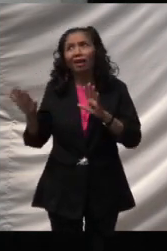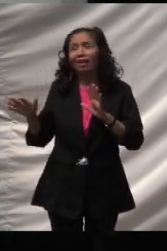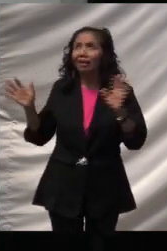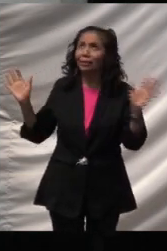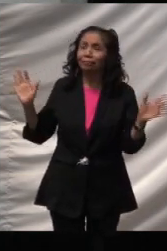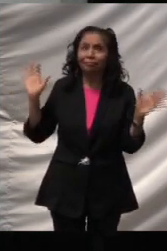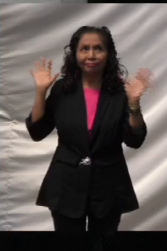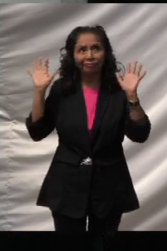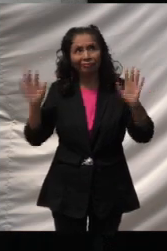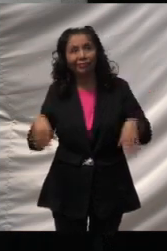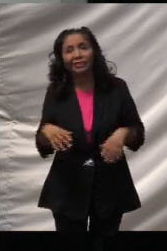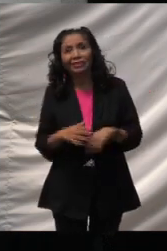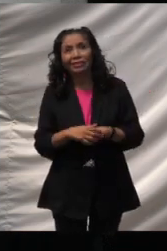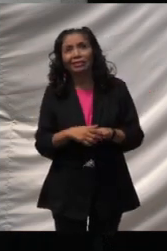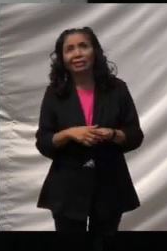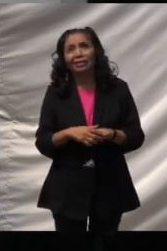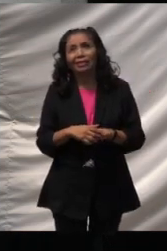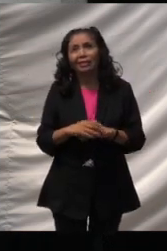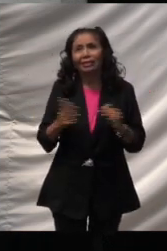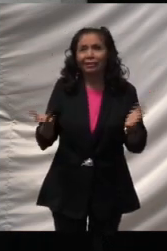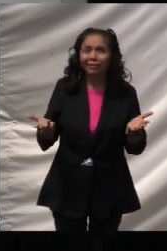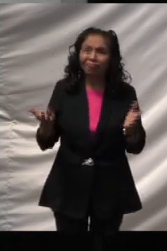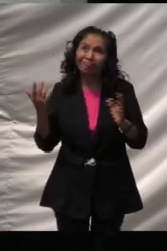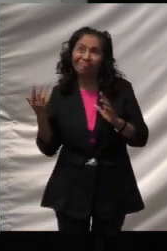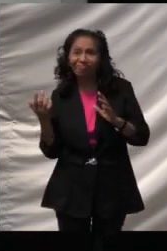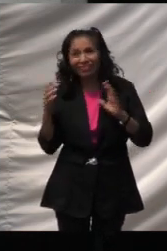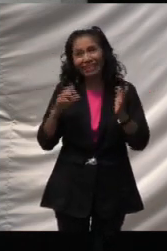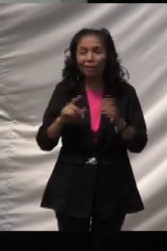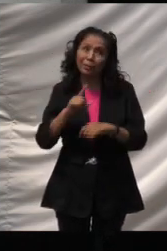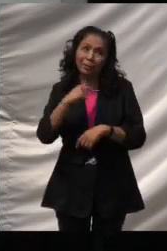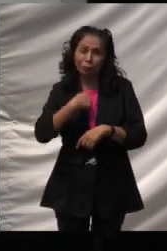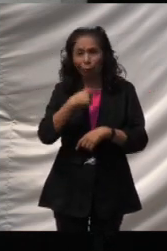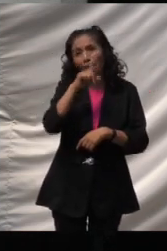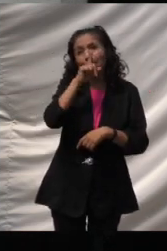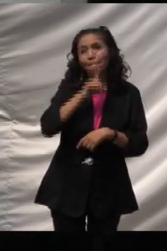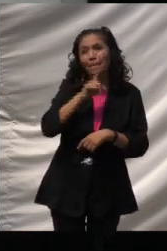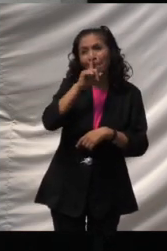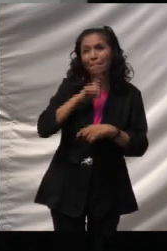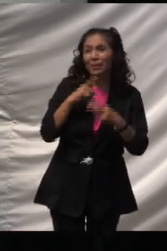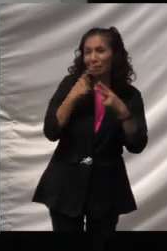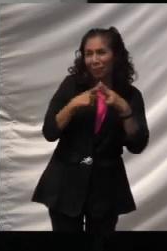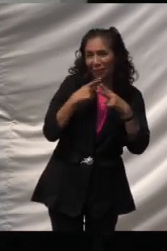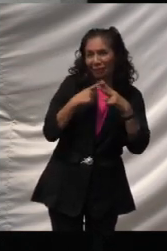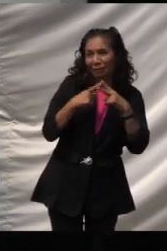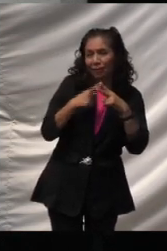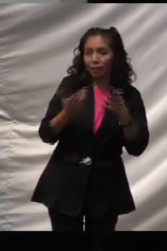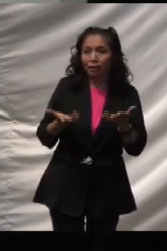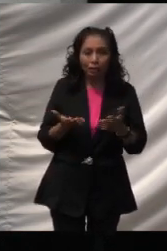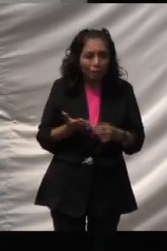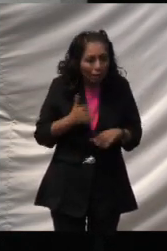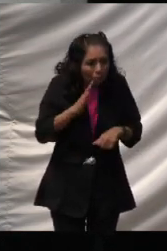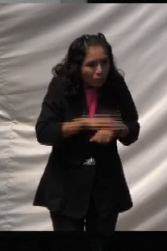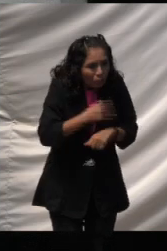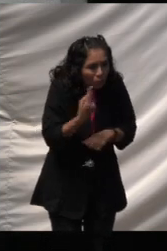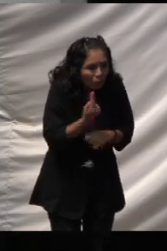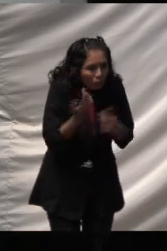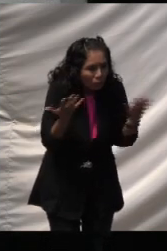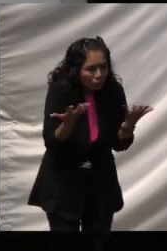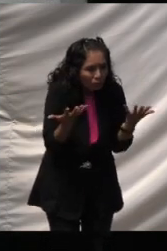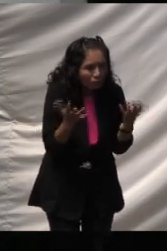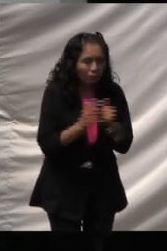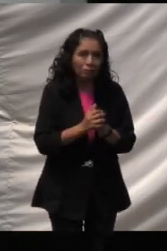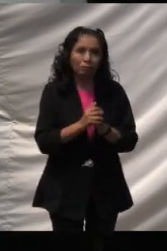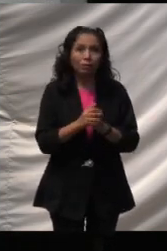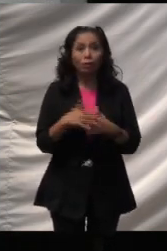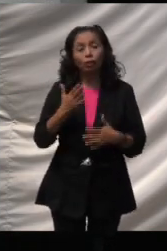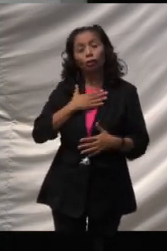Sobre eso, puede que le haya mentido sobre mi calificación en el examen de matemáticas. ¿Por qué harías eso? Es